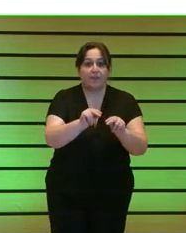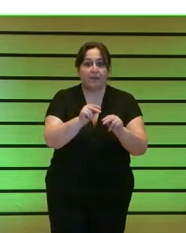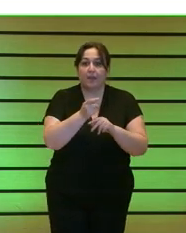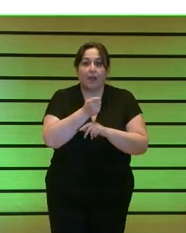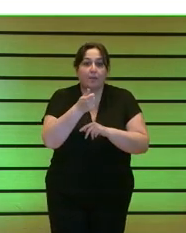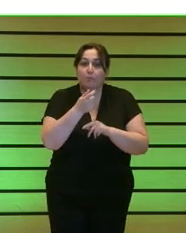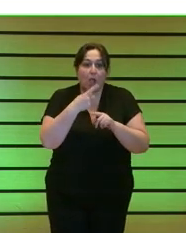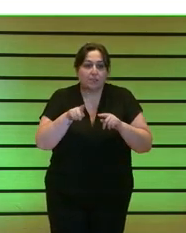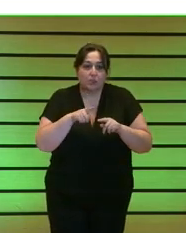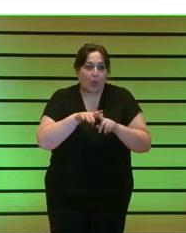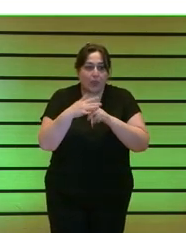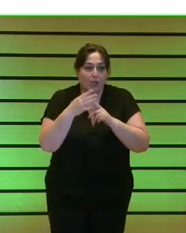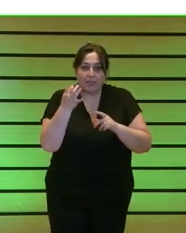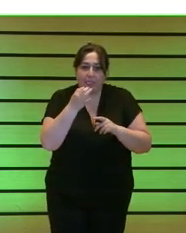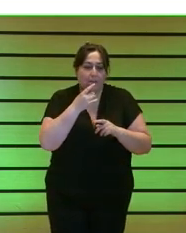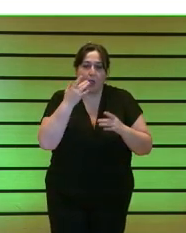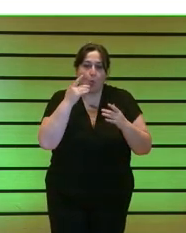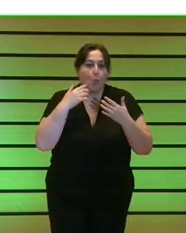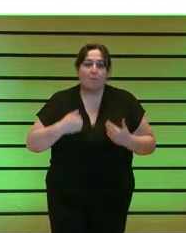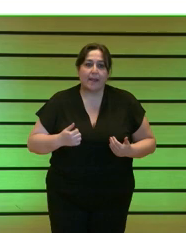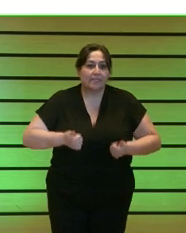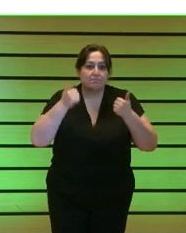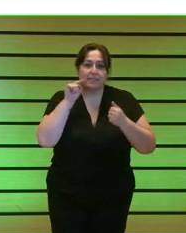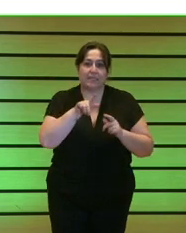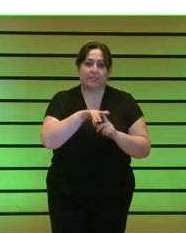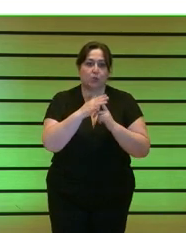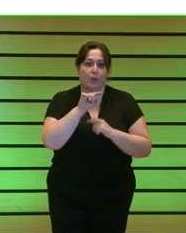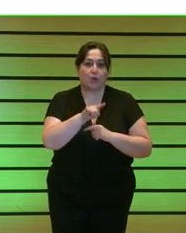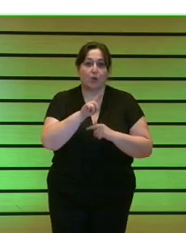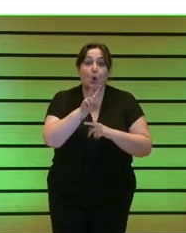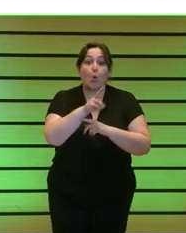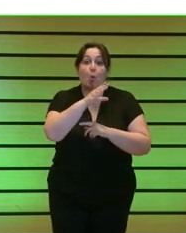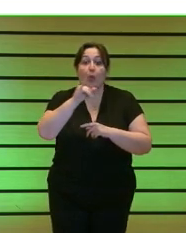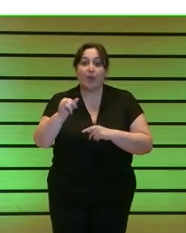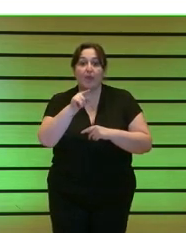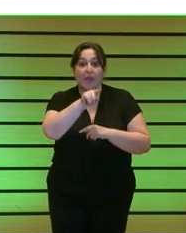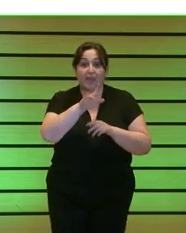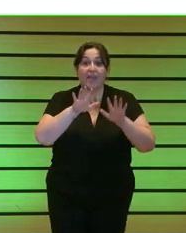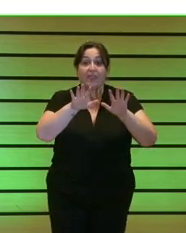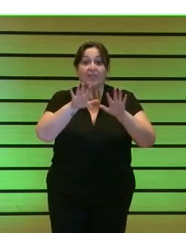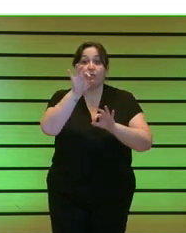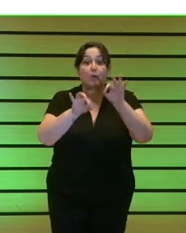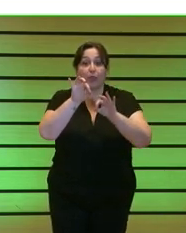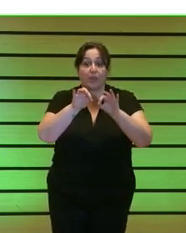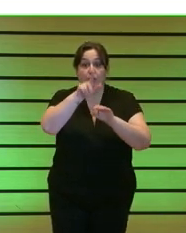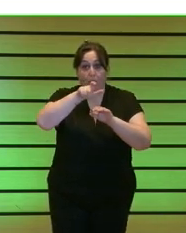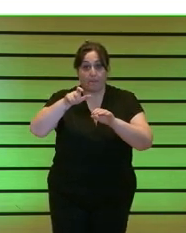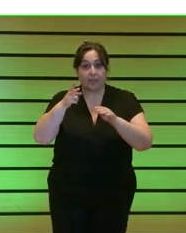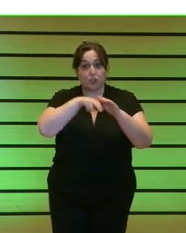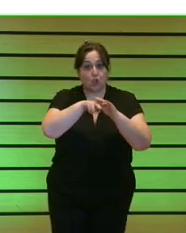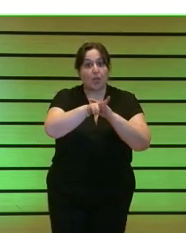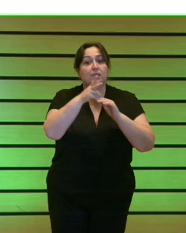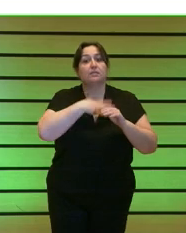esto en las unidades de cuidados intensivos fallece un 10% de los pacientes que ingresamos el 90%